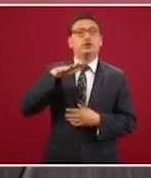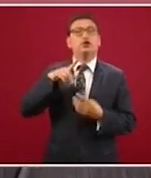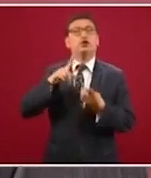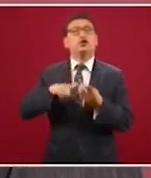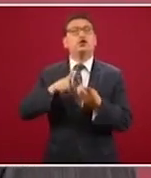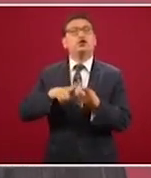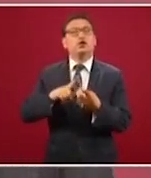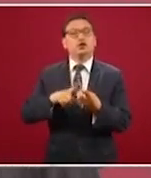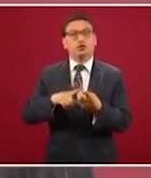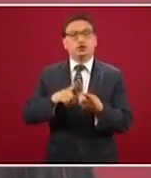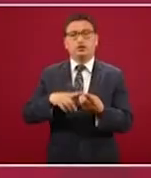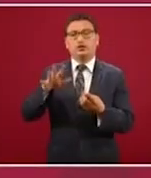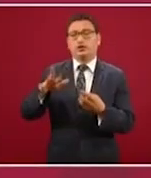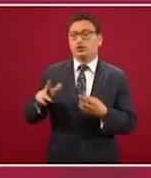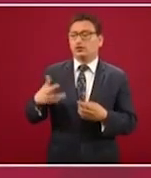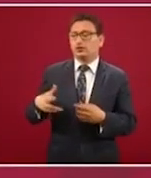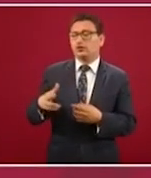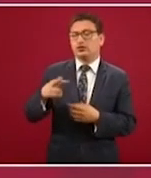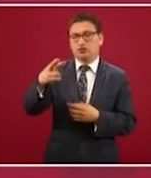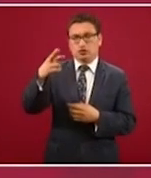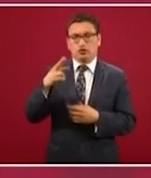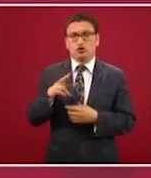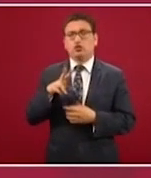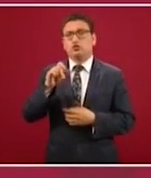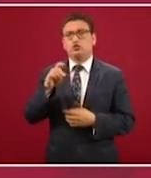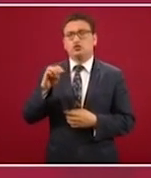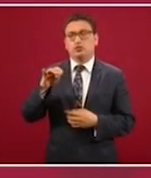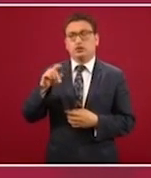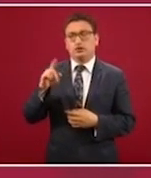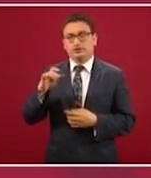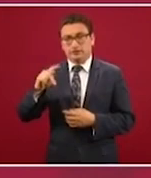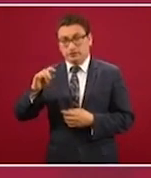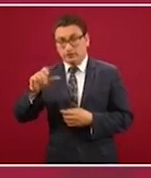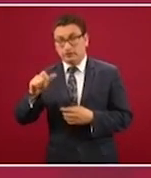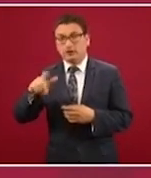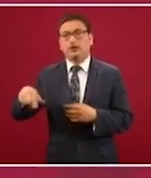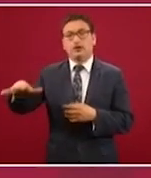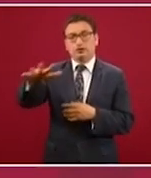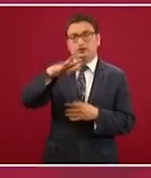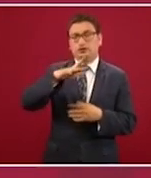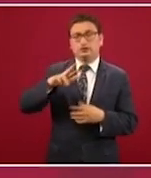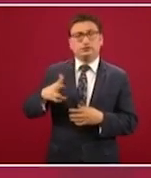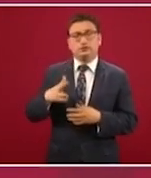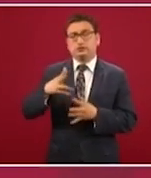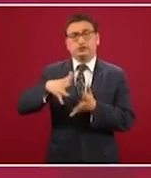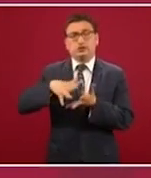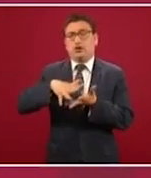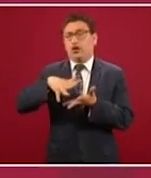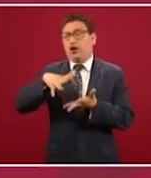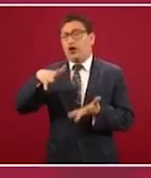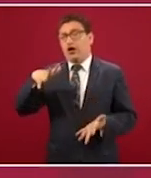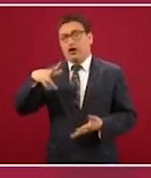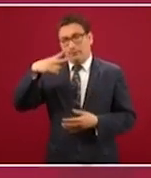está el río Sumacinta, el mono sagrado, el río más grande de